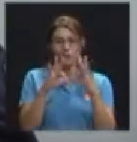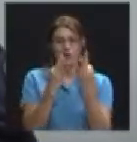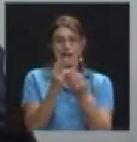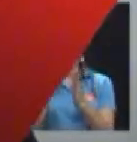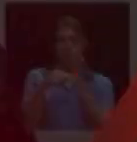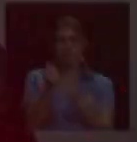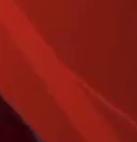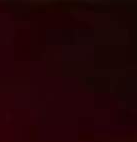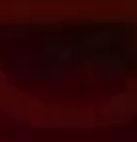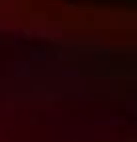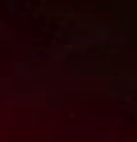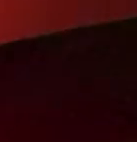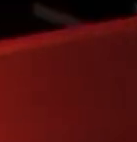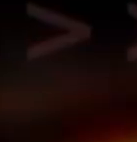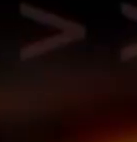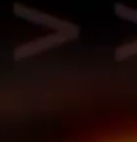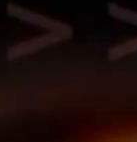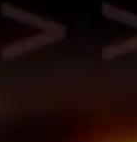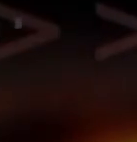2013.